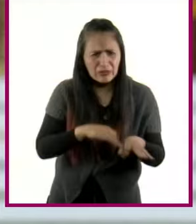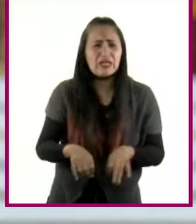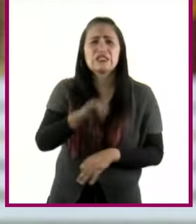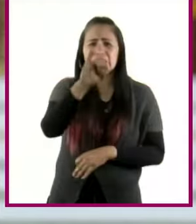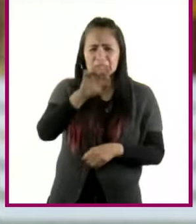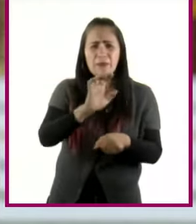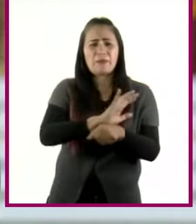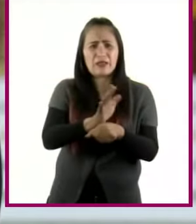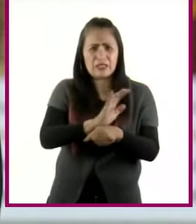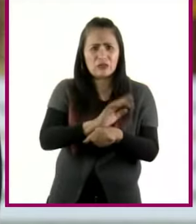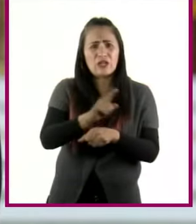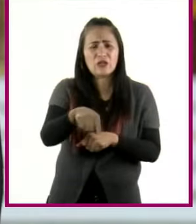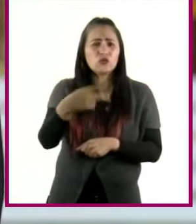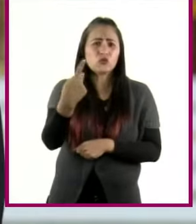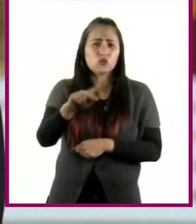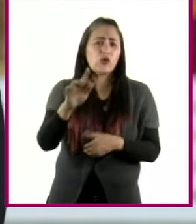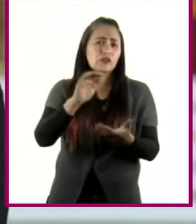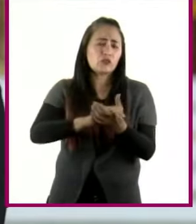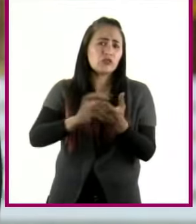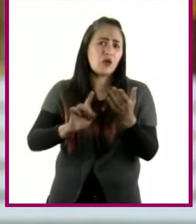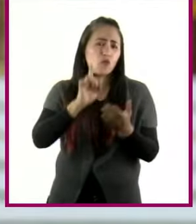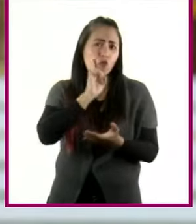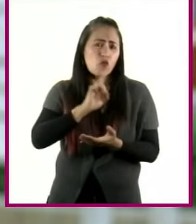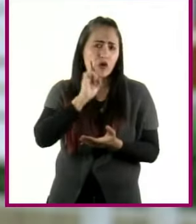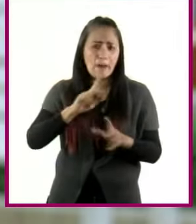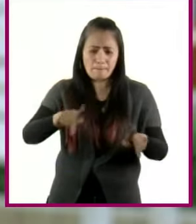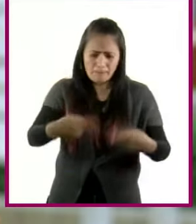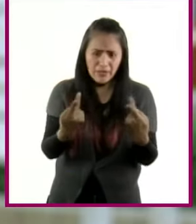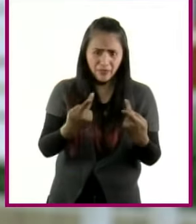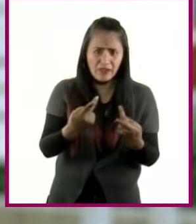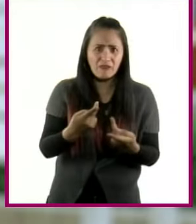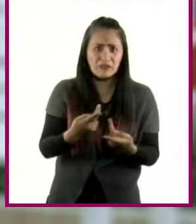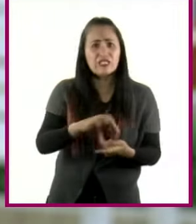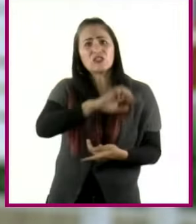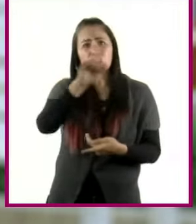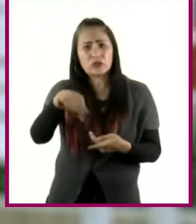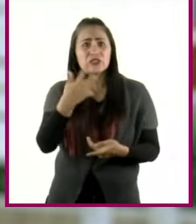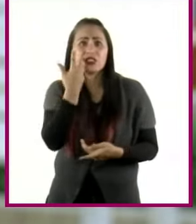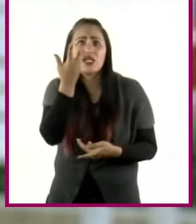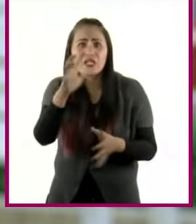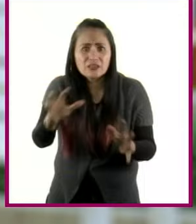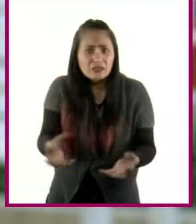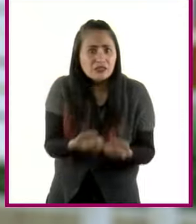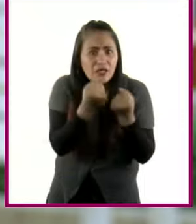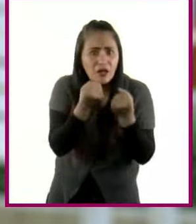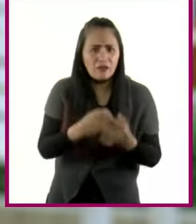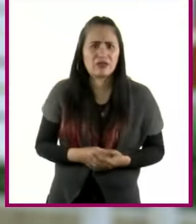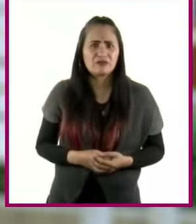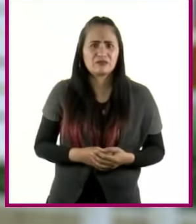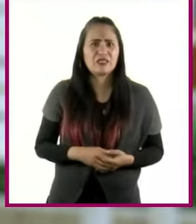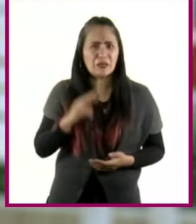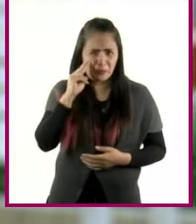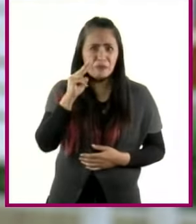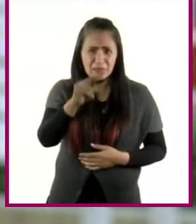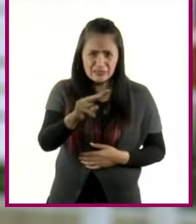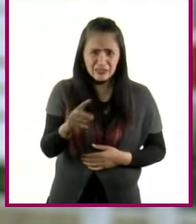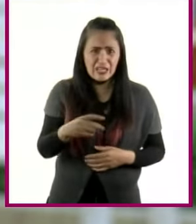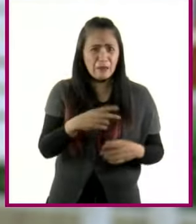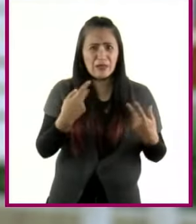protagonista la vendieron como esclava y tratan de rescatarla. Además, ¿te diste cuenta que todos los esclavos eran personas de